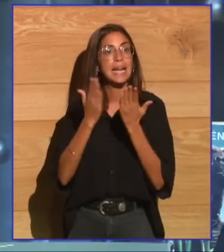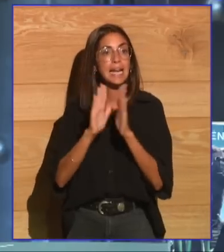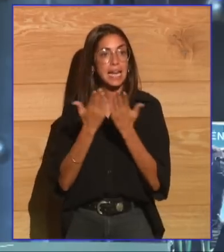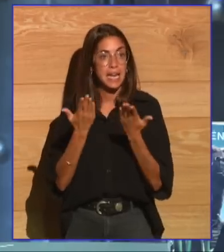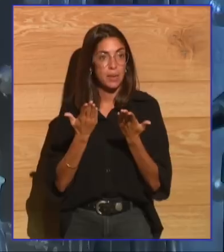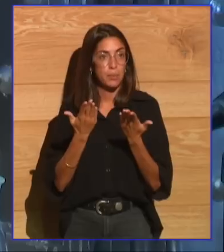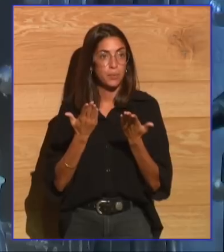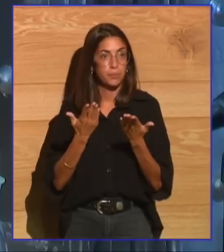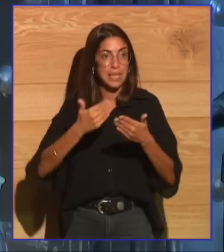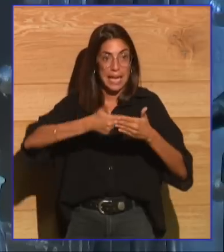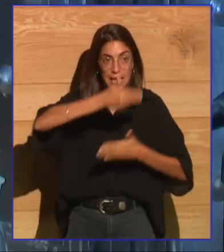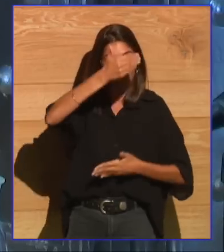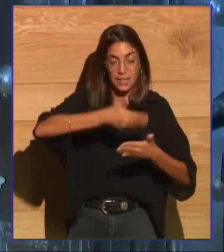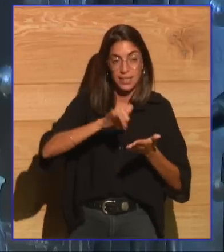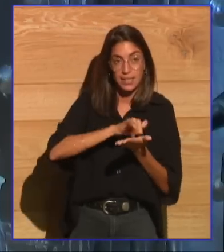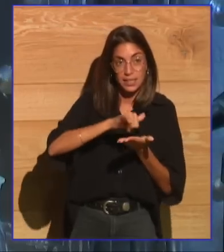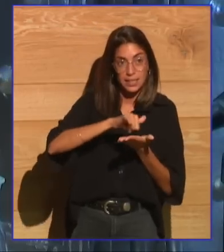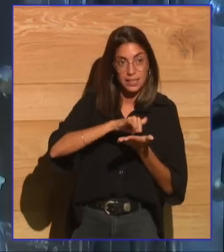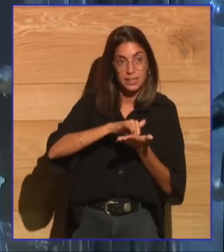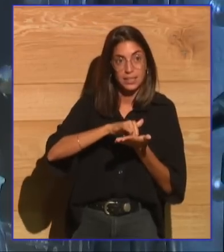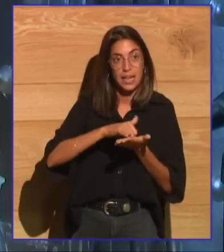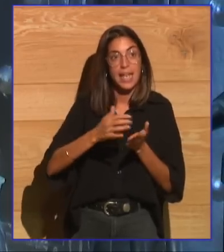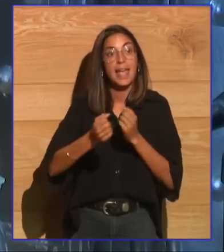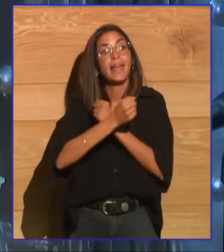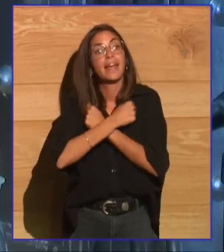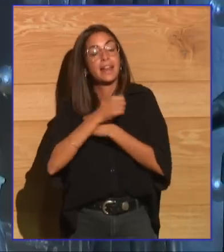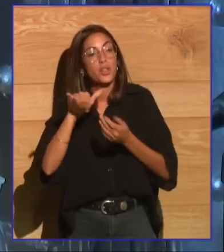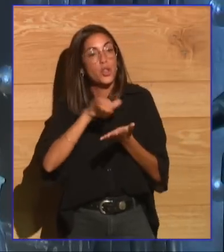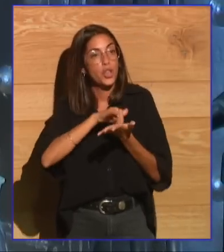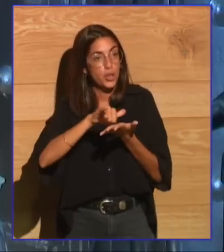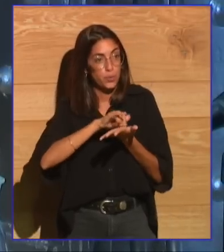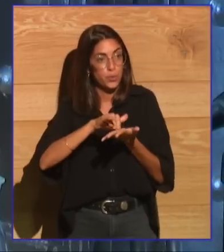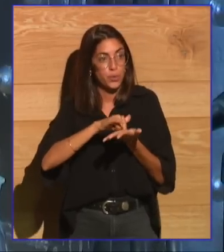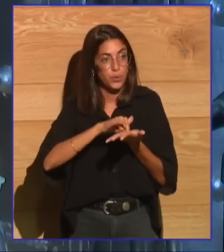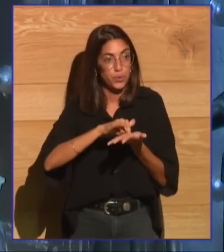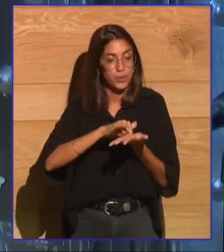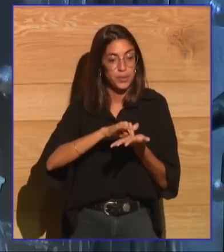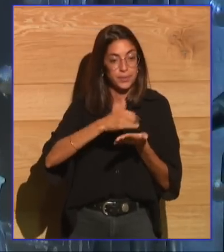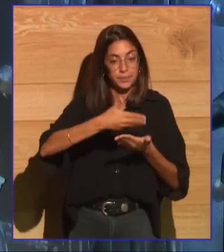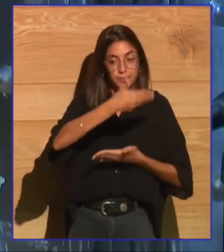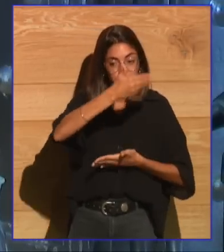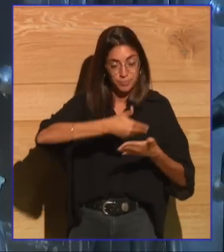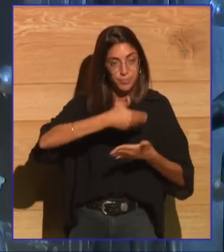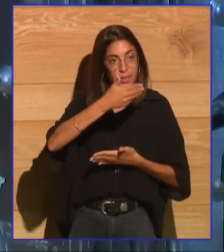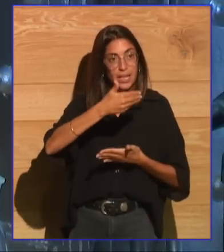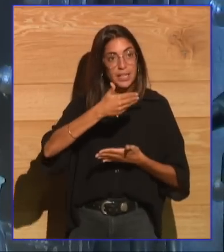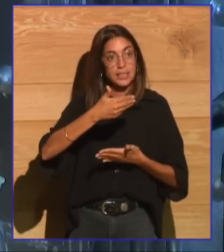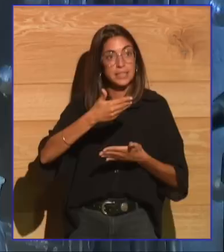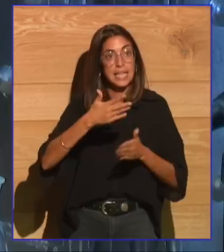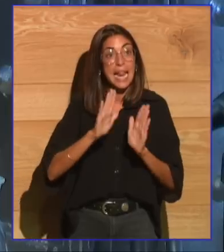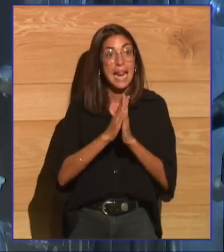times' y dijo textualmente querido new york times' querido new york times' un libro y una película